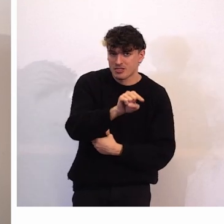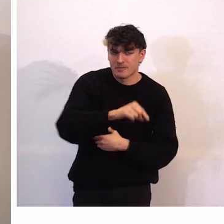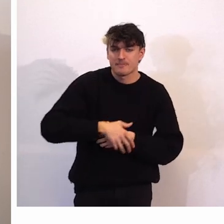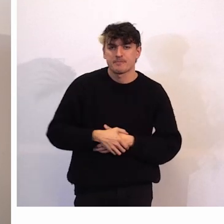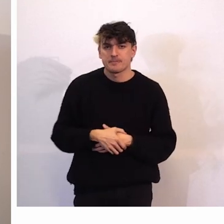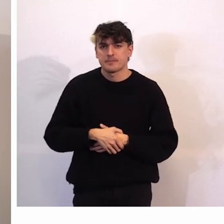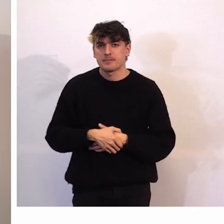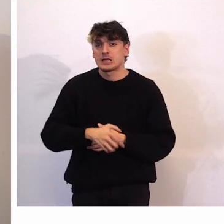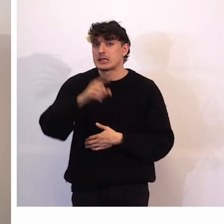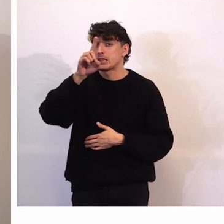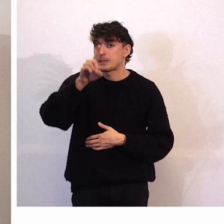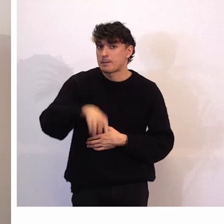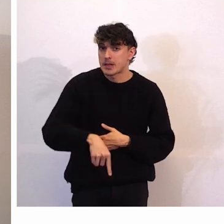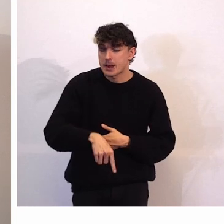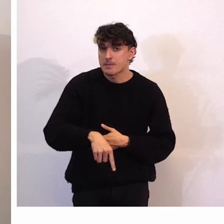También